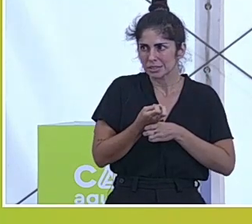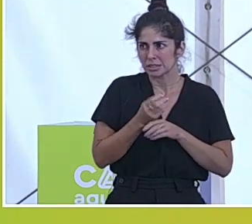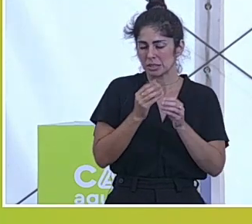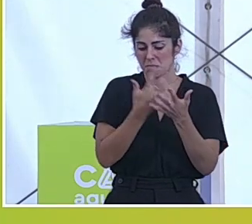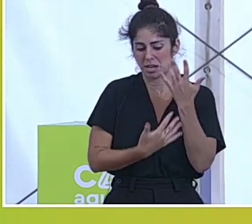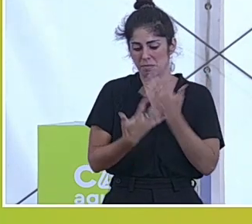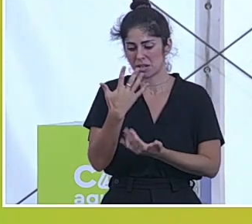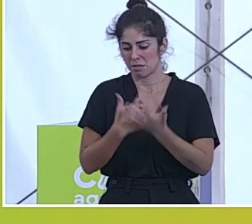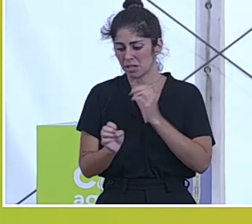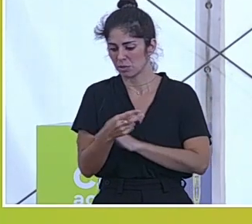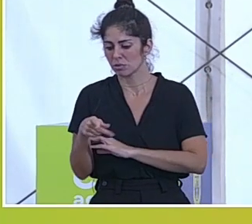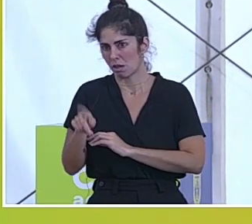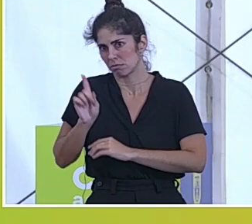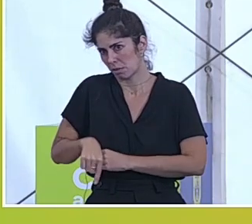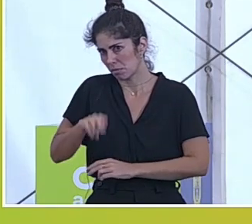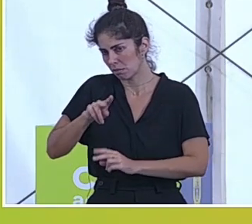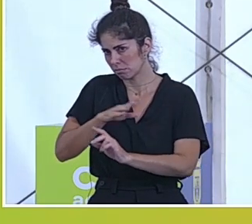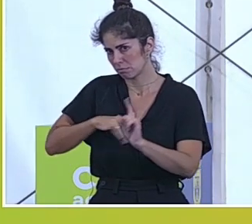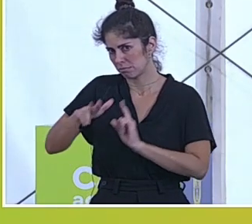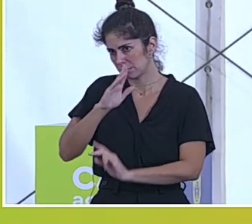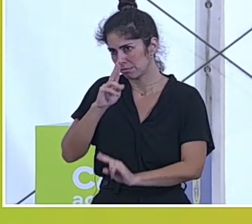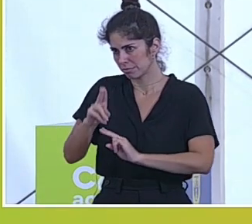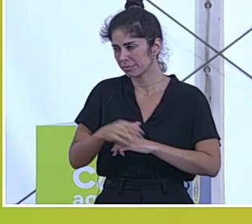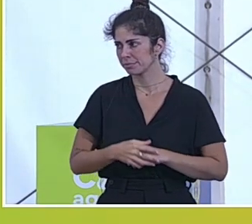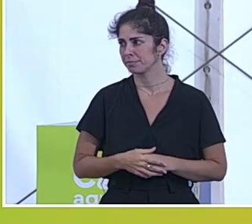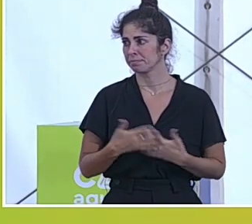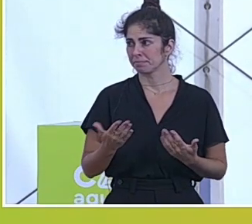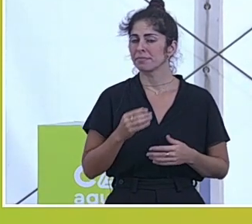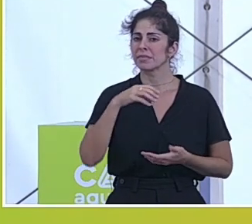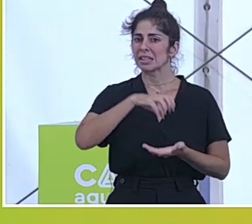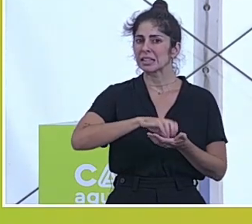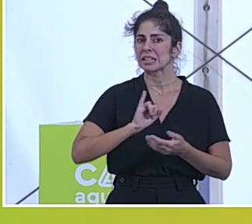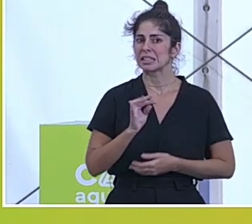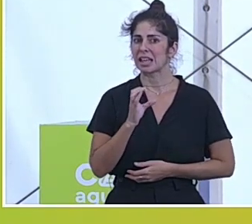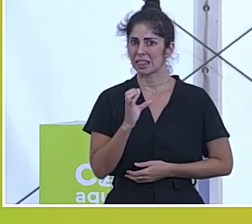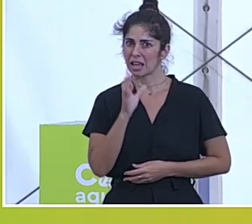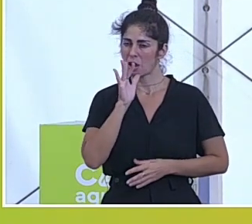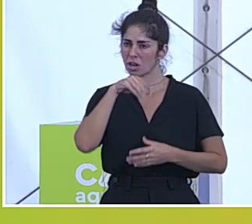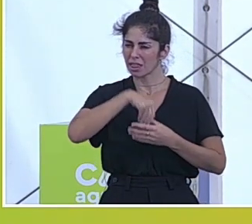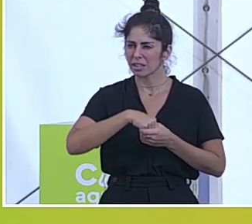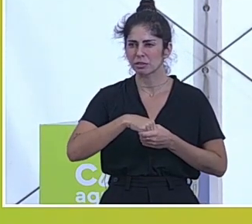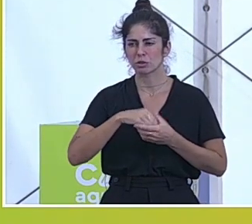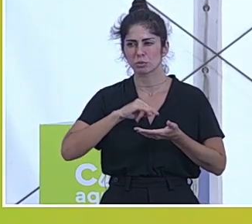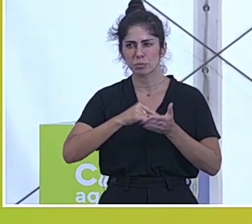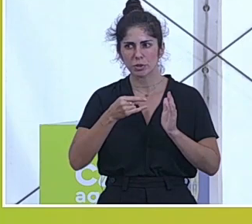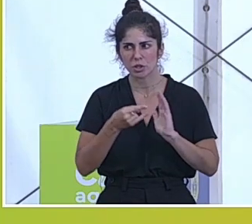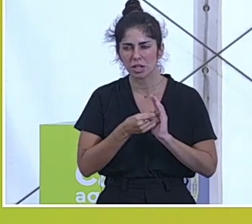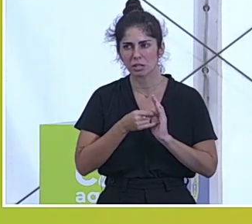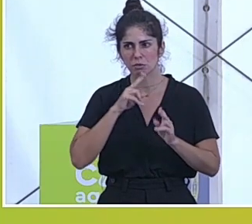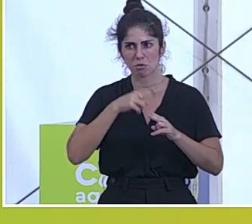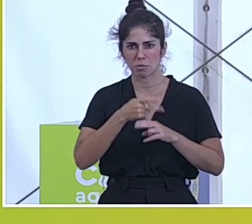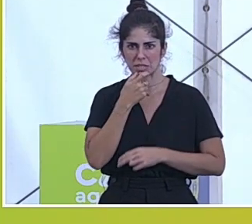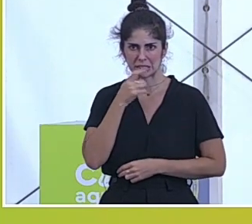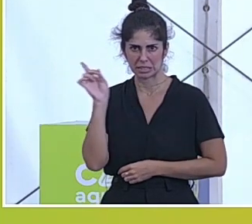en este sentido, dentro de nuestras instalaciones del ITC, estamos embarcados en un proyecto actualmente que se llama el BioGreenfinery, ¿vale?,